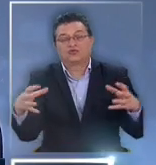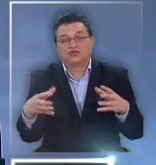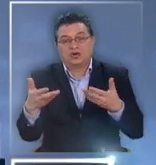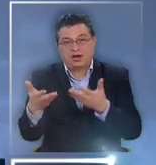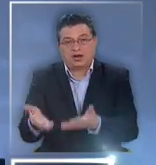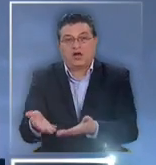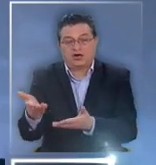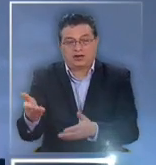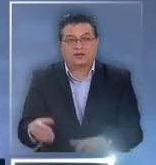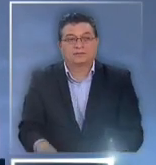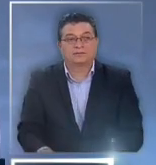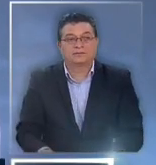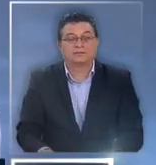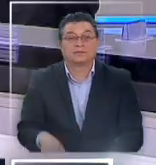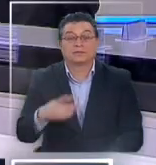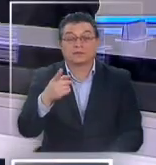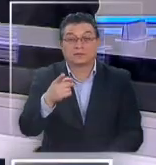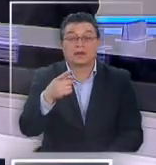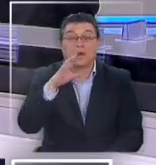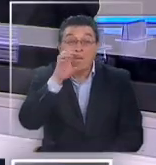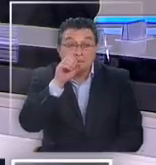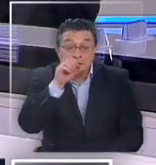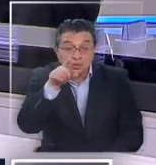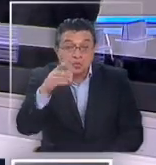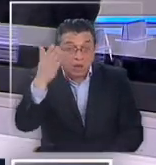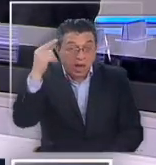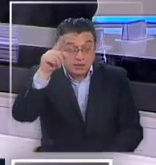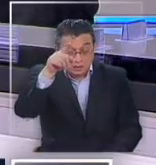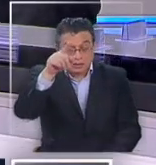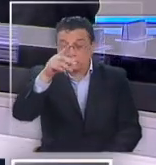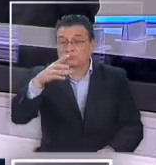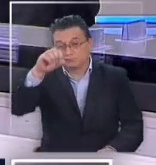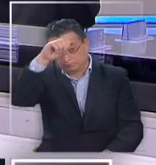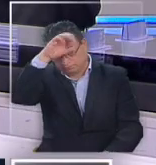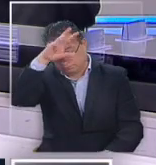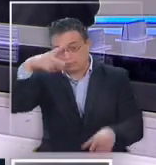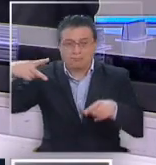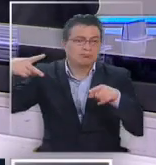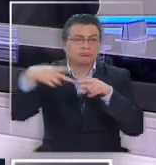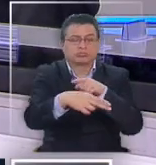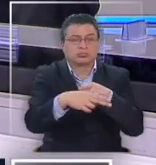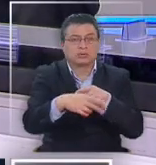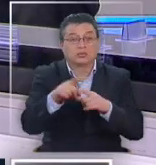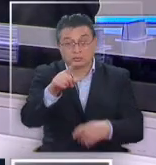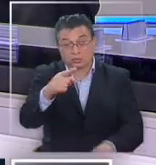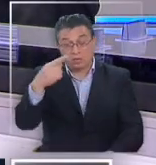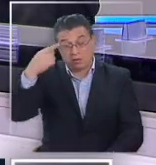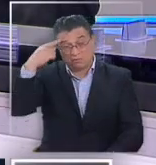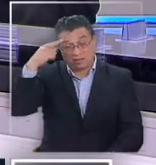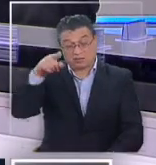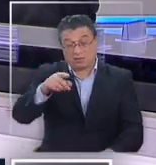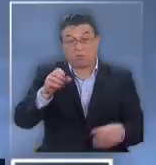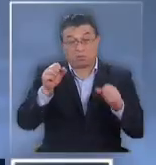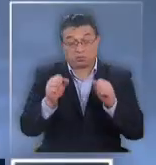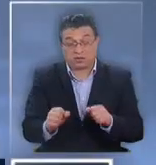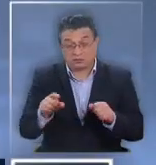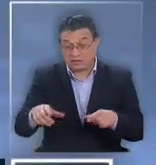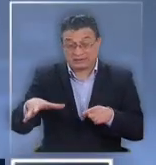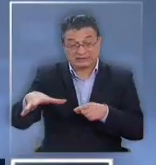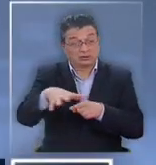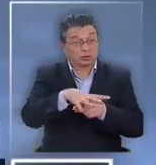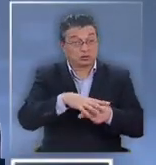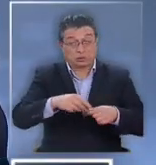muy muy importante pero en un momento para la minería sencillamente hay alguna posibilidad de que si la situación